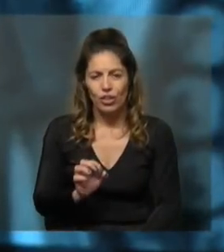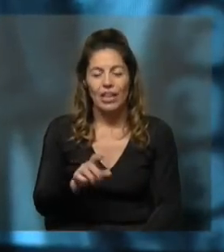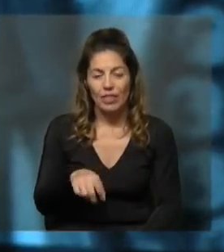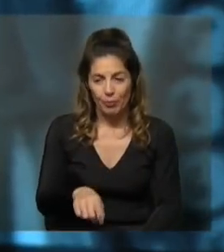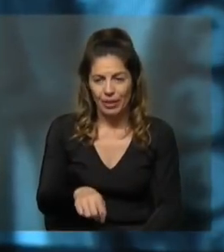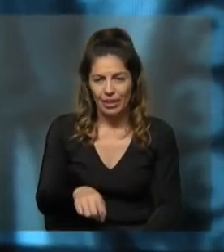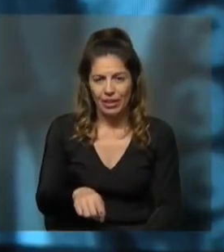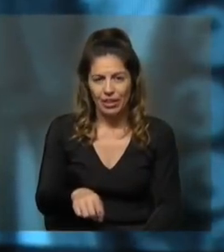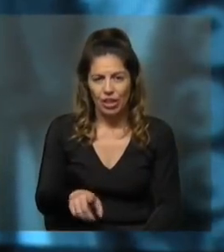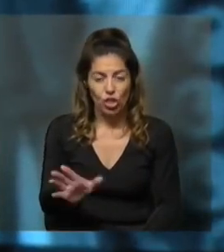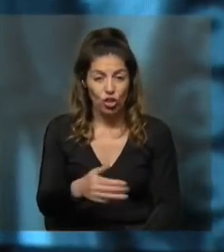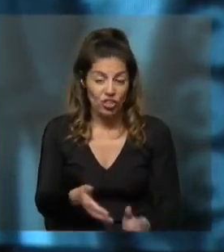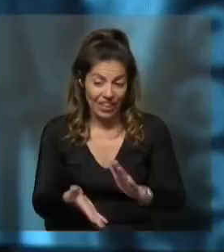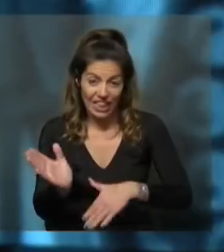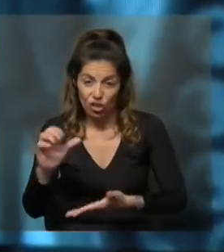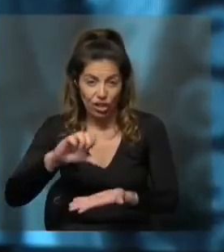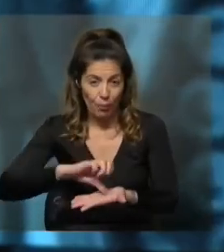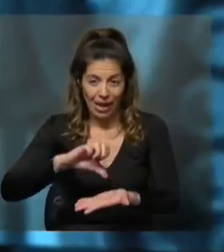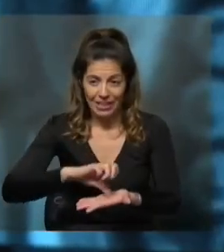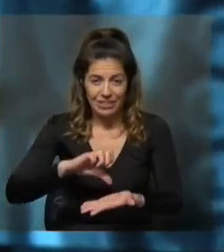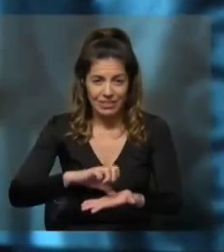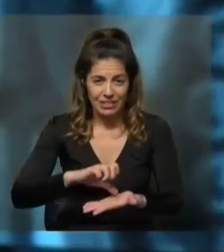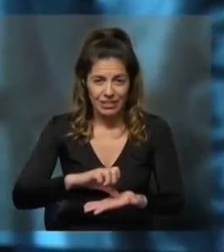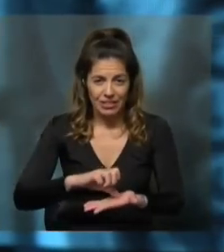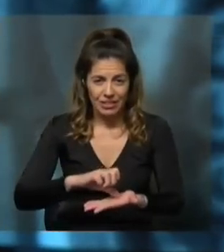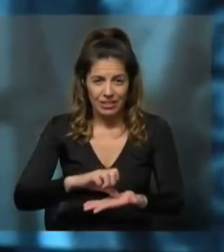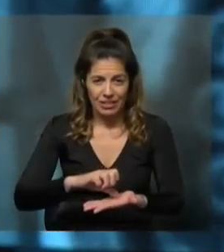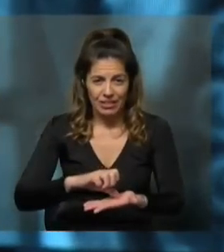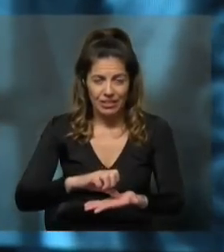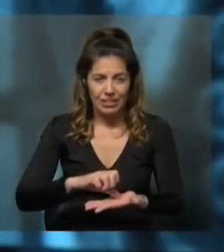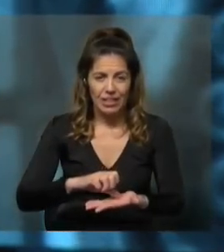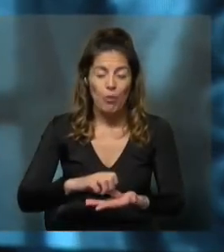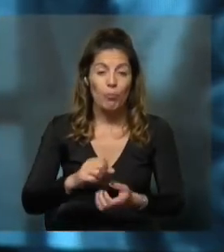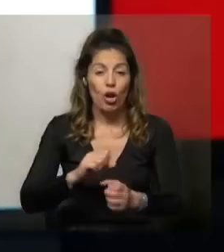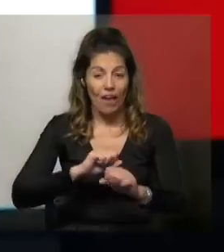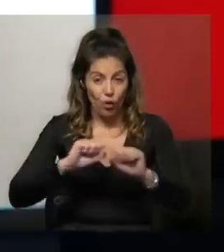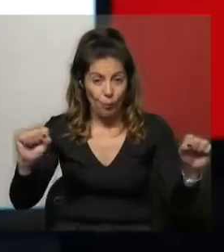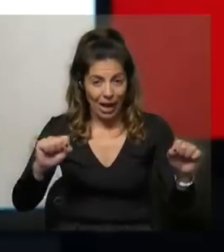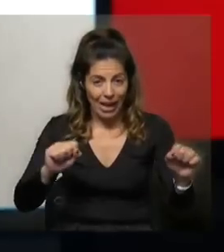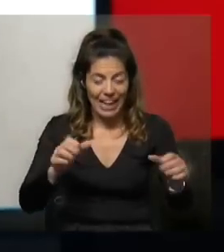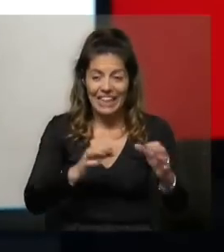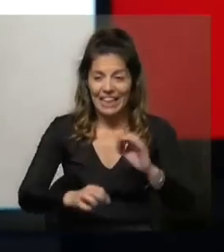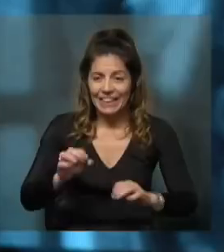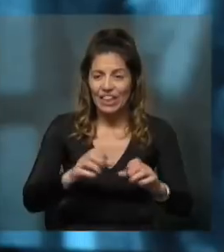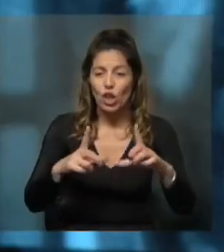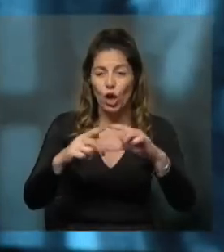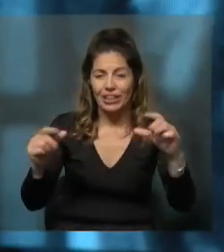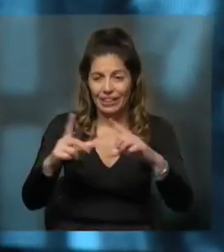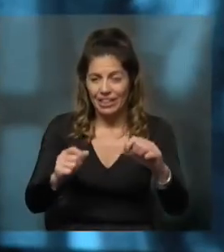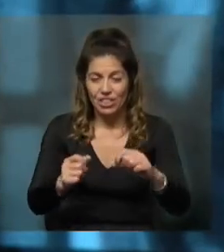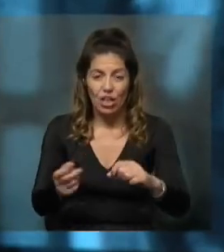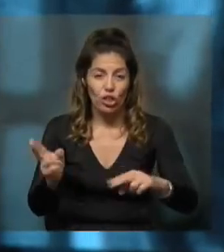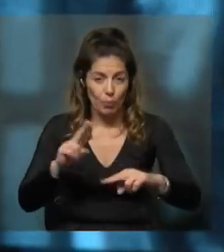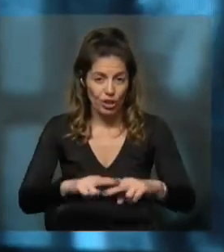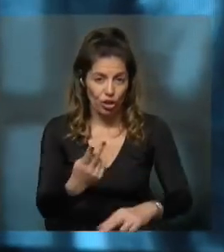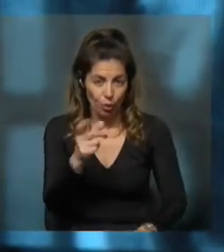estaba entonces exiliados hablo de la bomba de teatro estrellas que mató dos personas y que se estrena en México en una